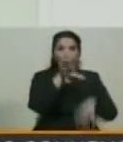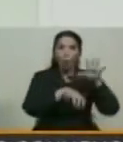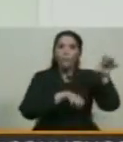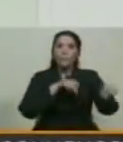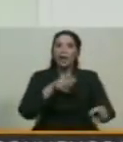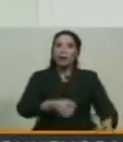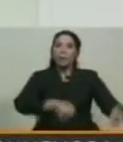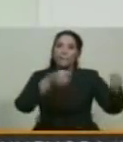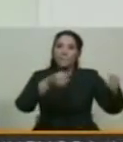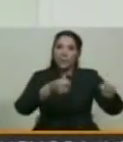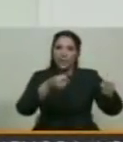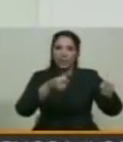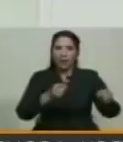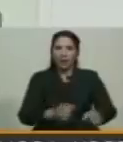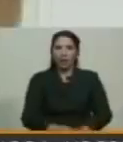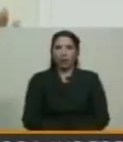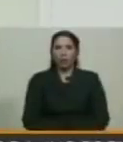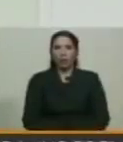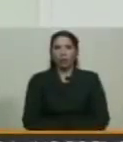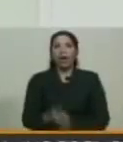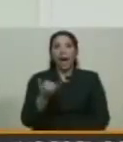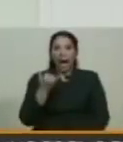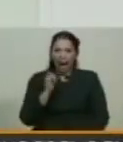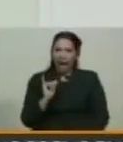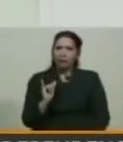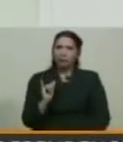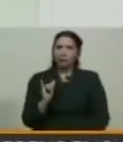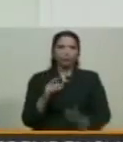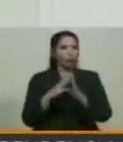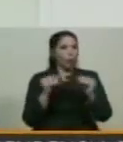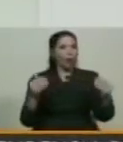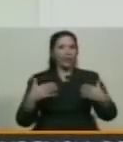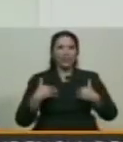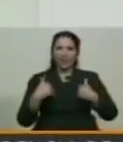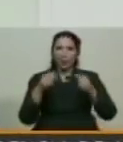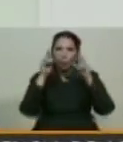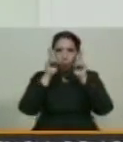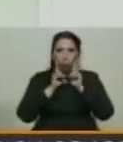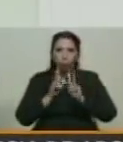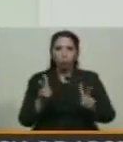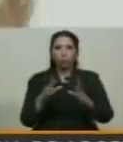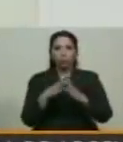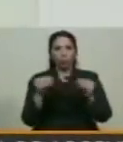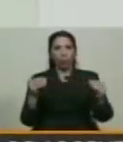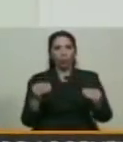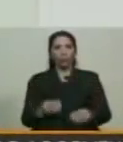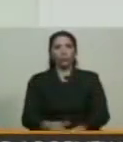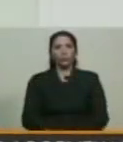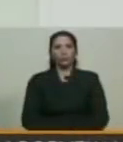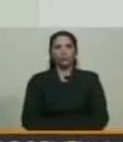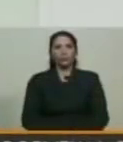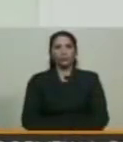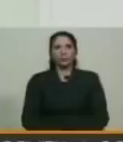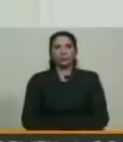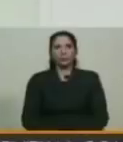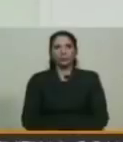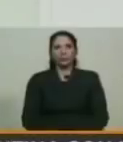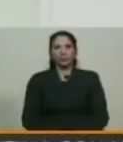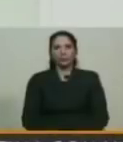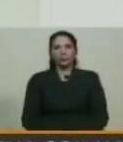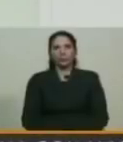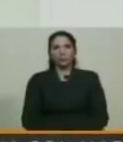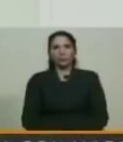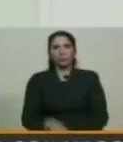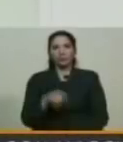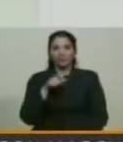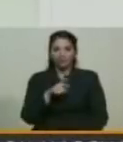mercado tiene todas las medidas sanitarias cubiertas y de otro tipo también. Así pues que se trata